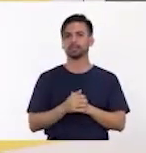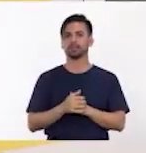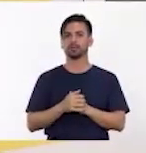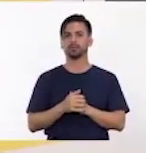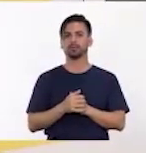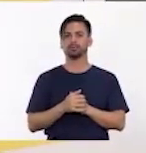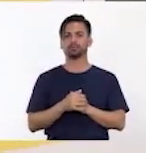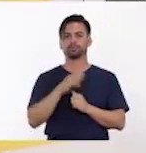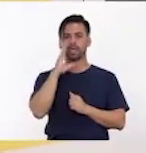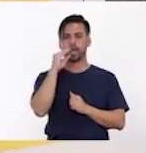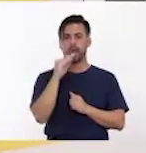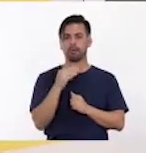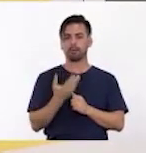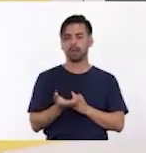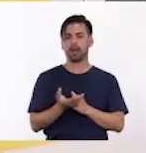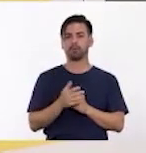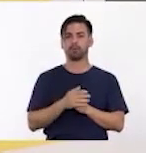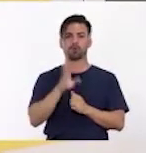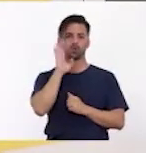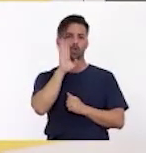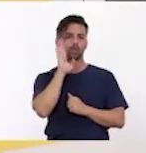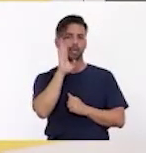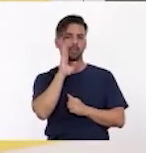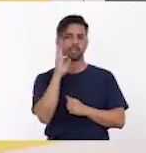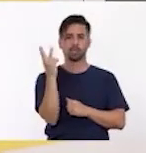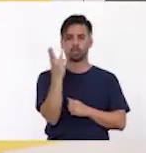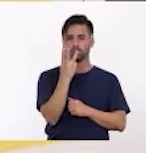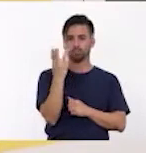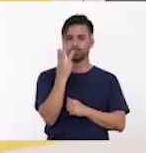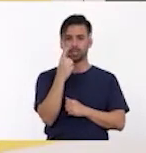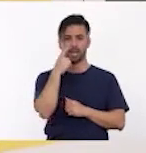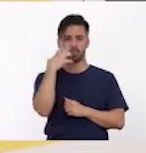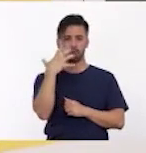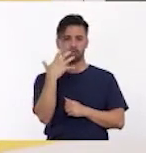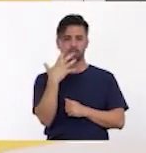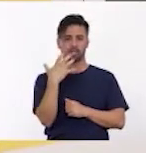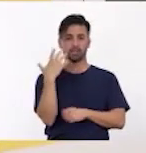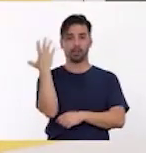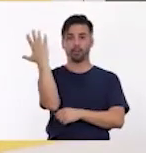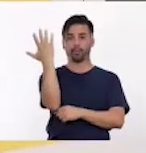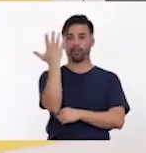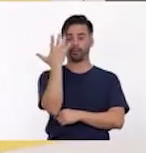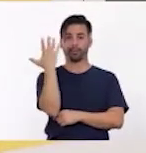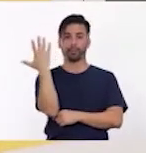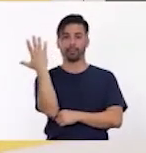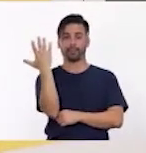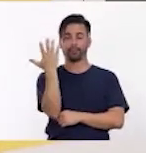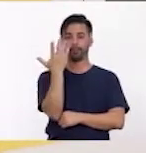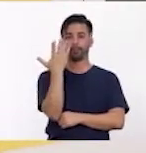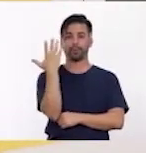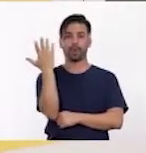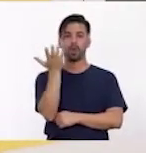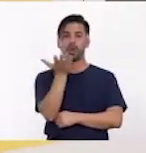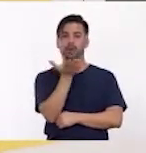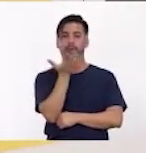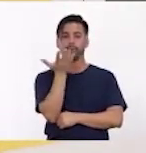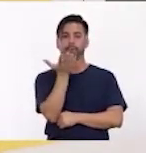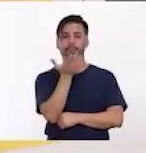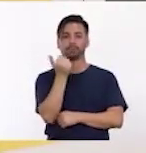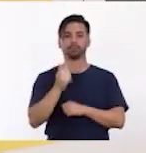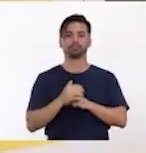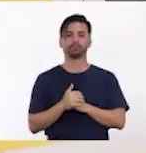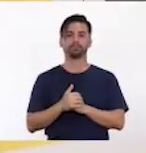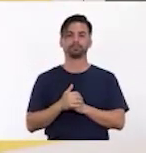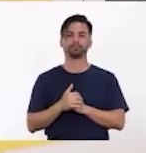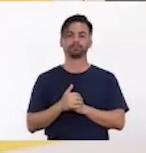contaminación, hay 3 áreas hacia donde vamos a referirnos. Es el aire, que se contamina con el dióxido de carbono y múltiples